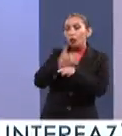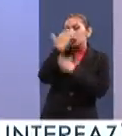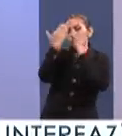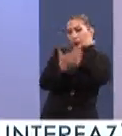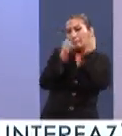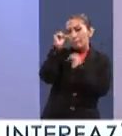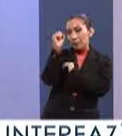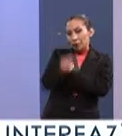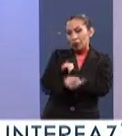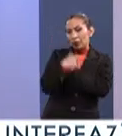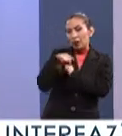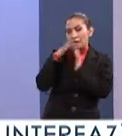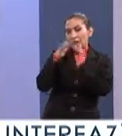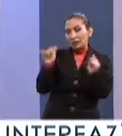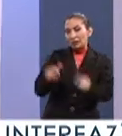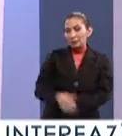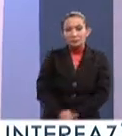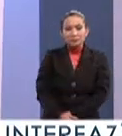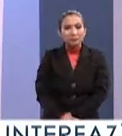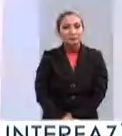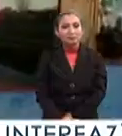académica precisamente en Francia.